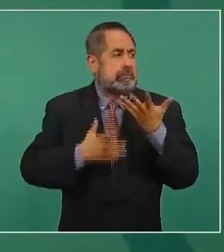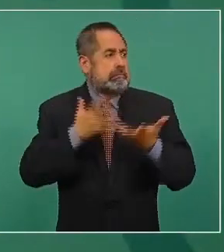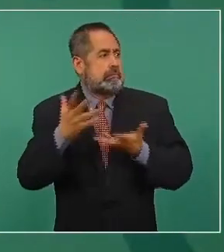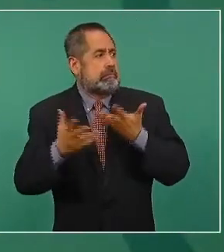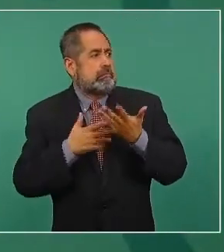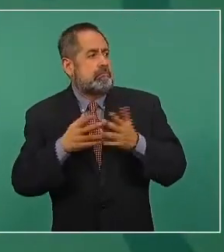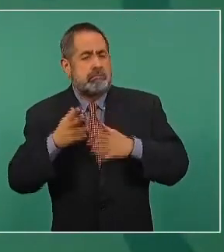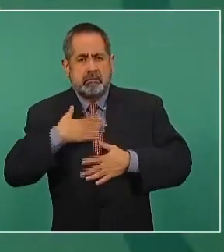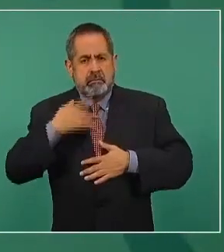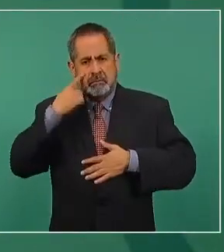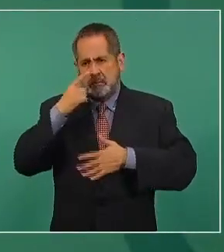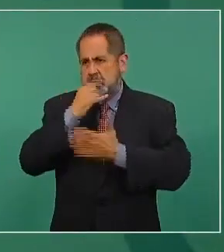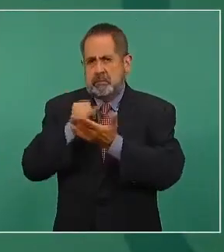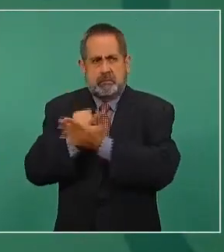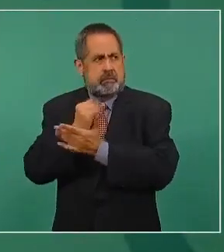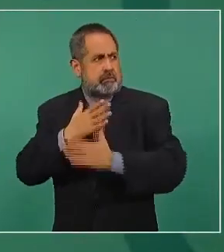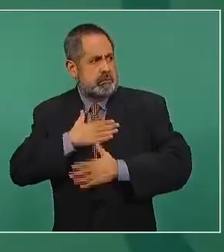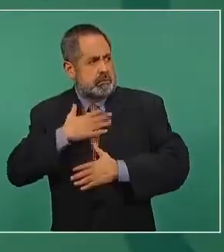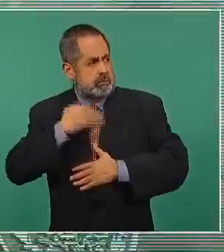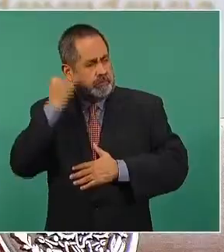decidido mantenerse